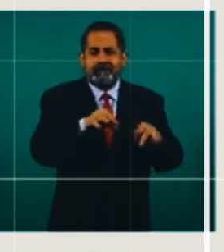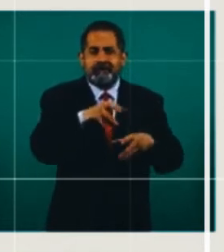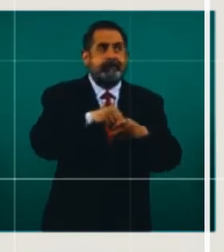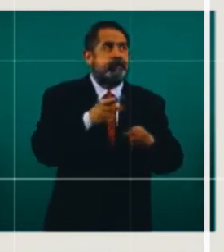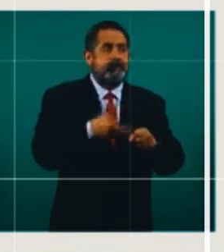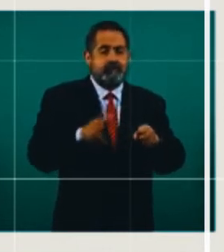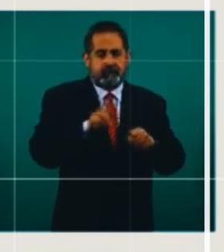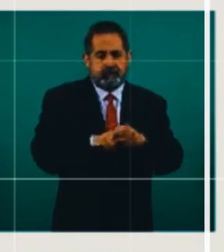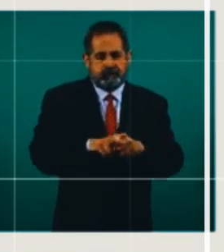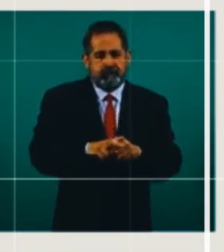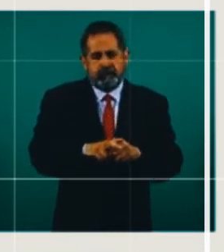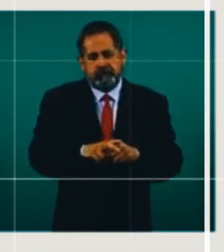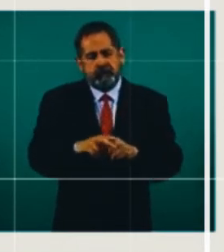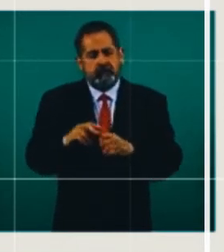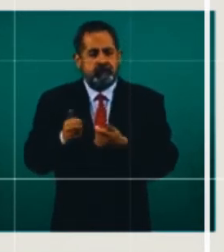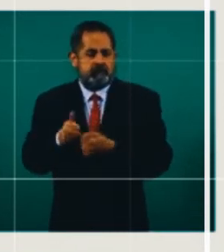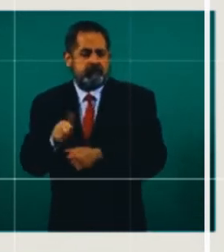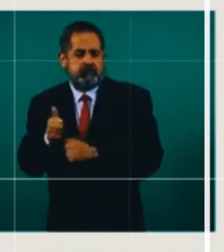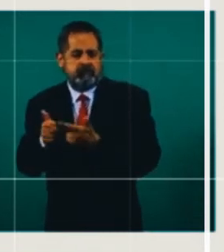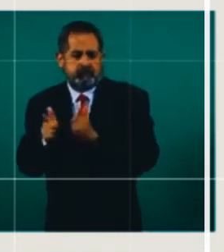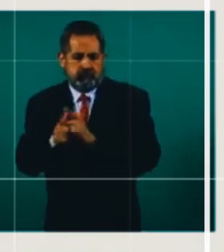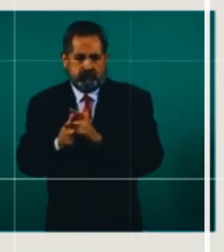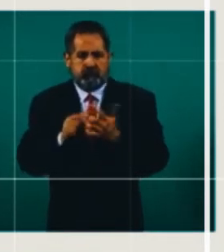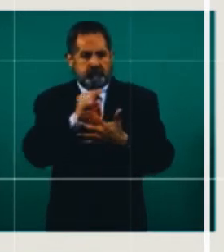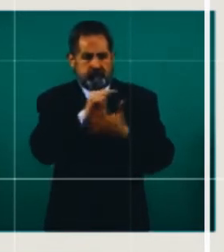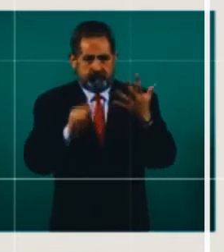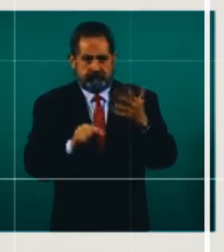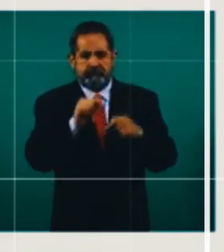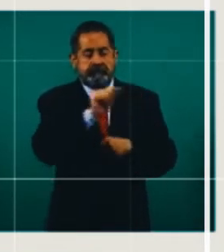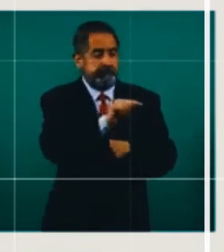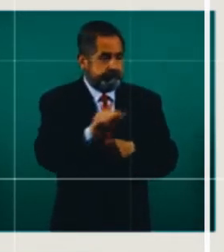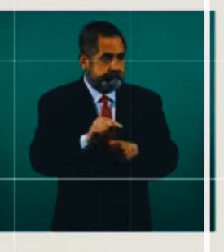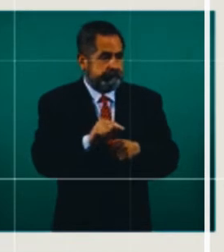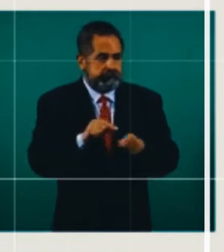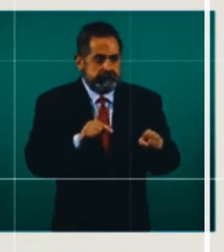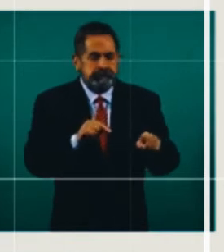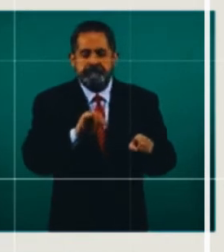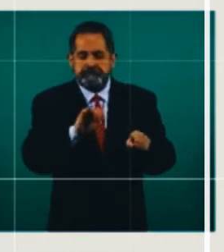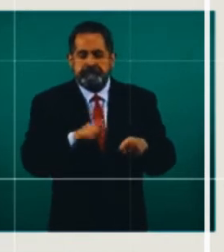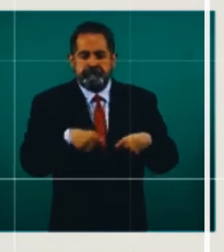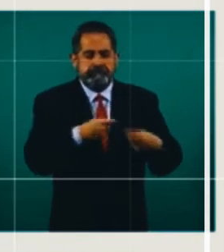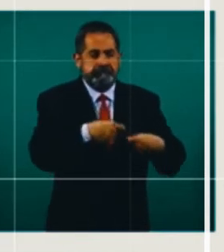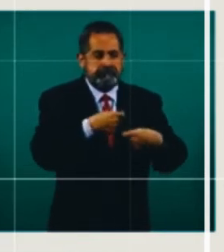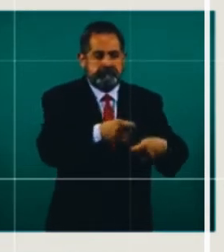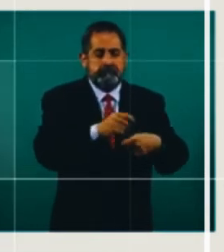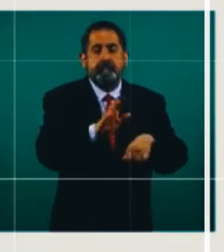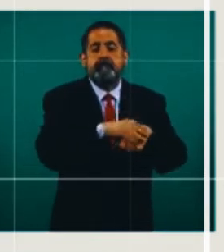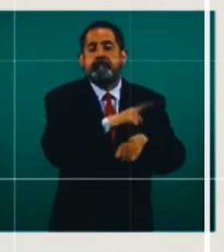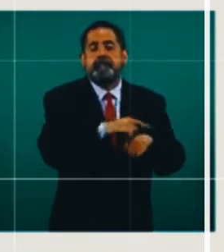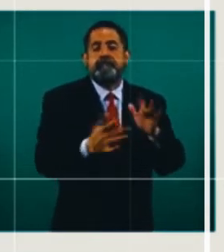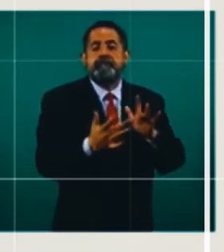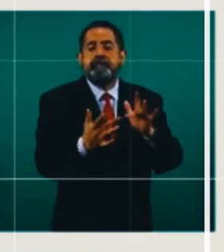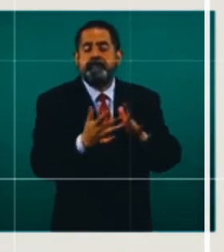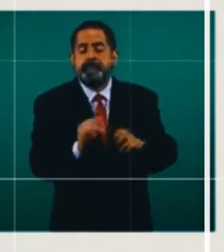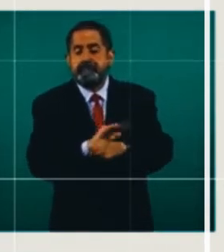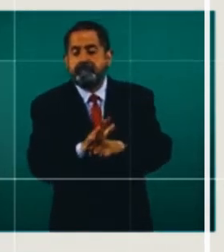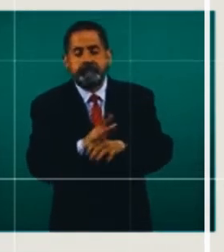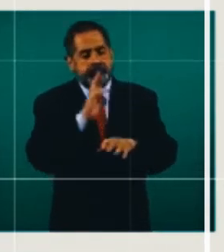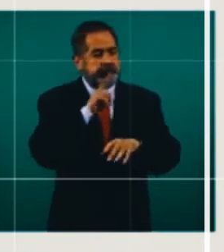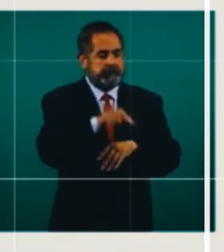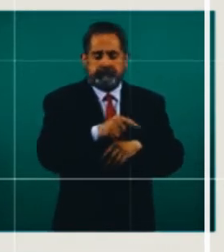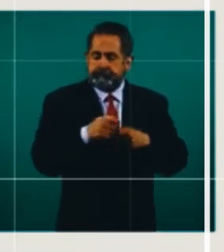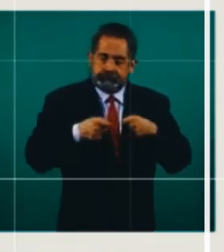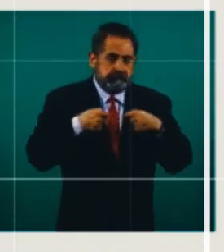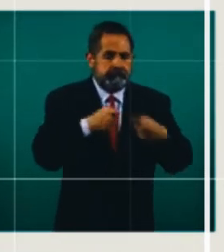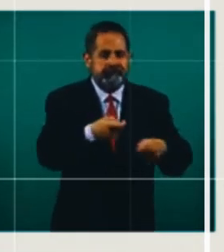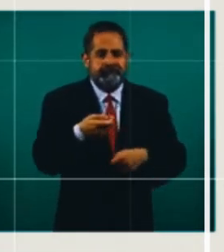laborales, 11 en total, que fueron seleccionadas por su riesgo COVID, por su riesgo de exposición. Este es el personal de primera